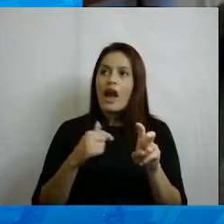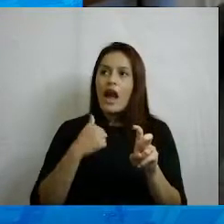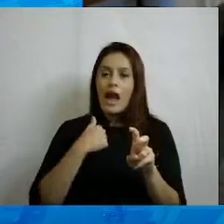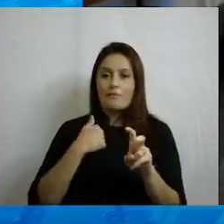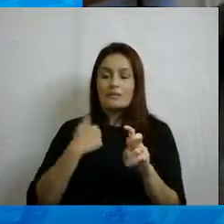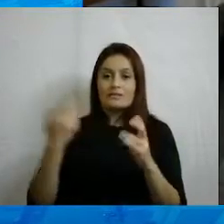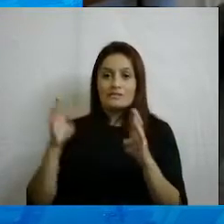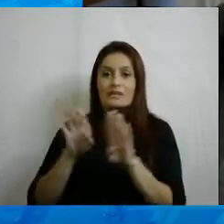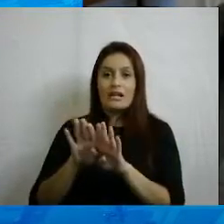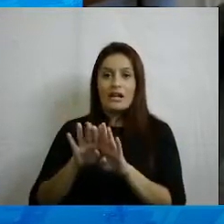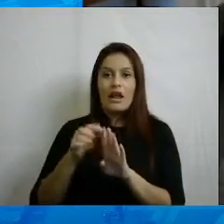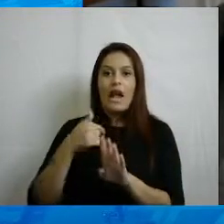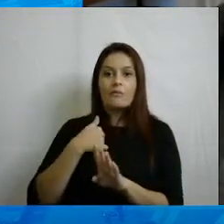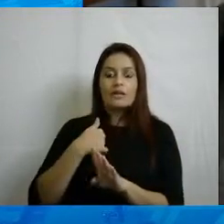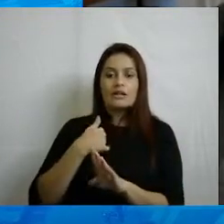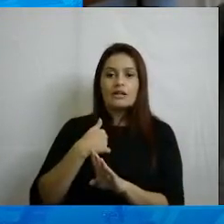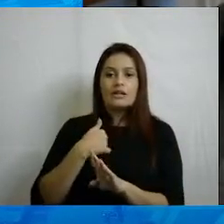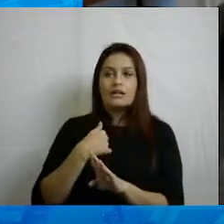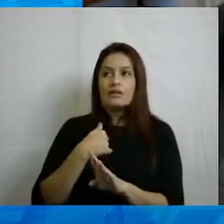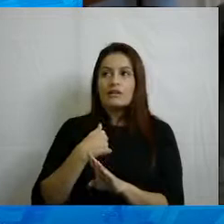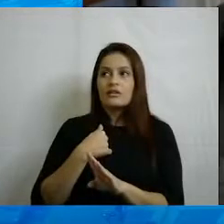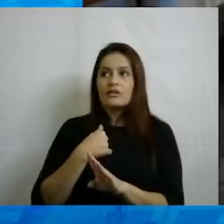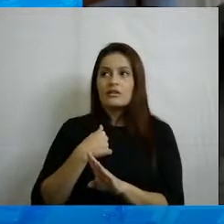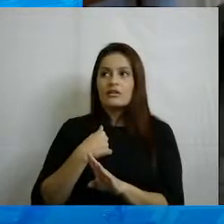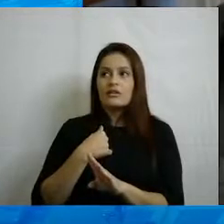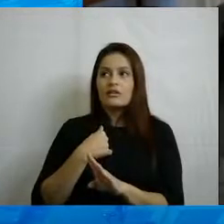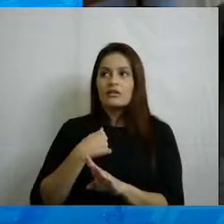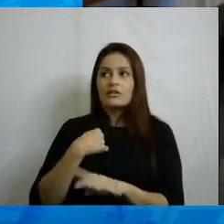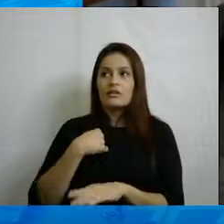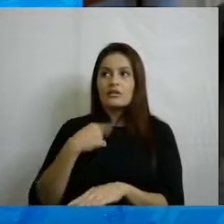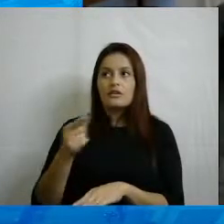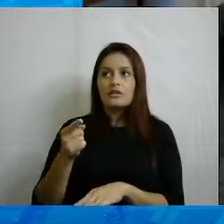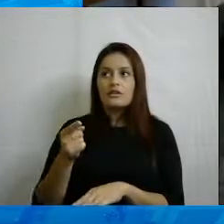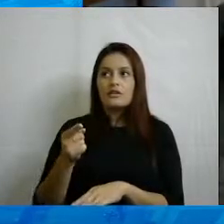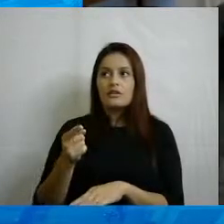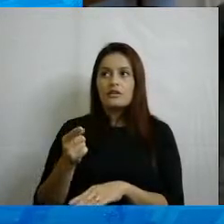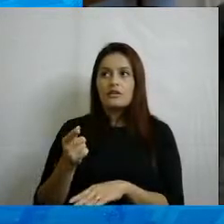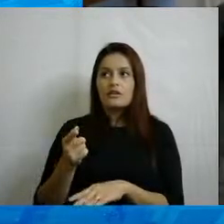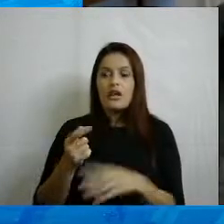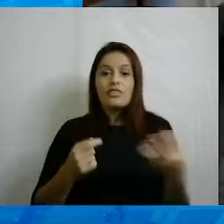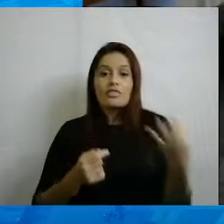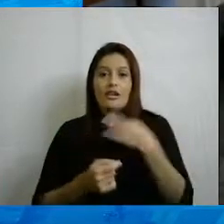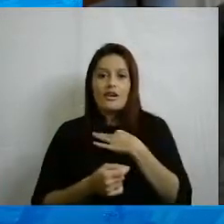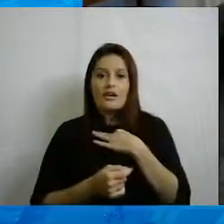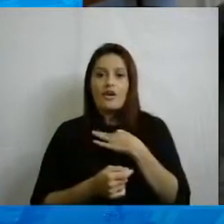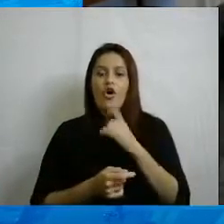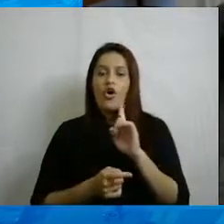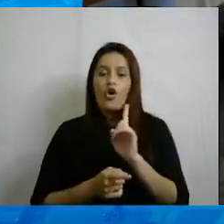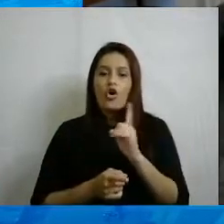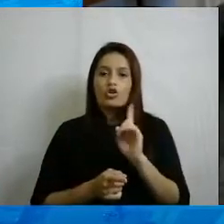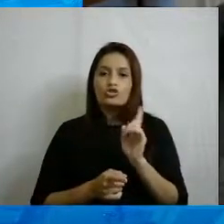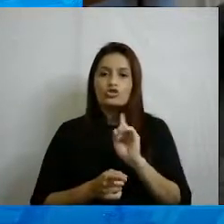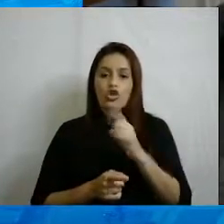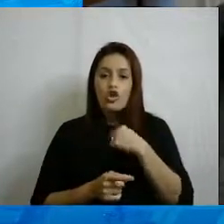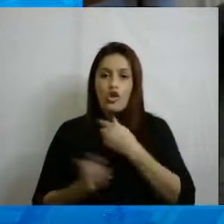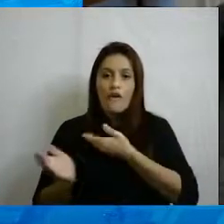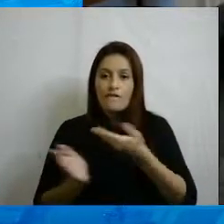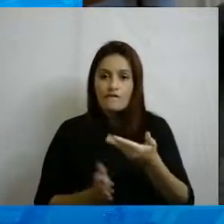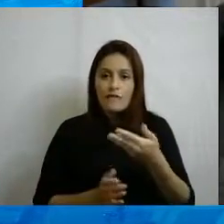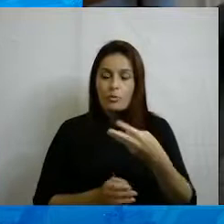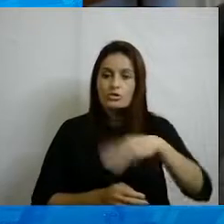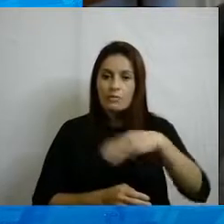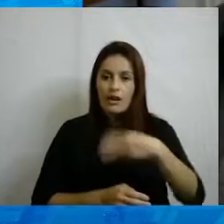me van a tener como pelote ping-pong, para allá, para acá, para allá, para acá, díganmelo. O si no soy bienvenida en la